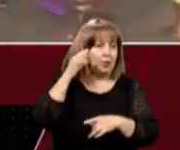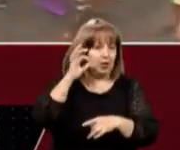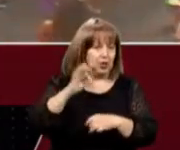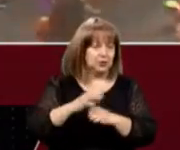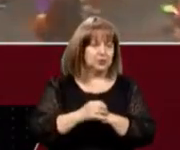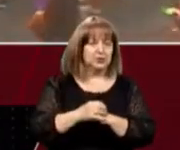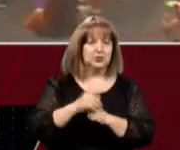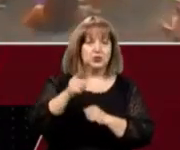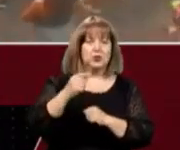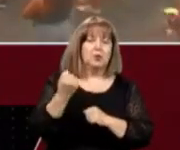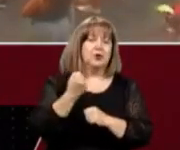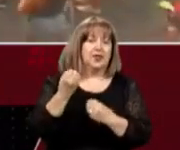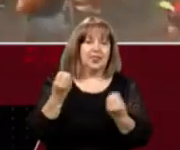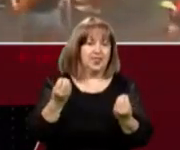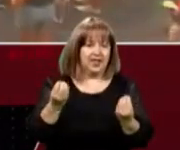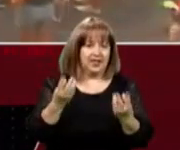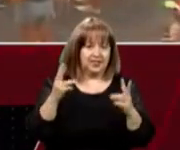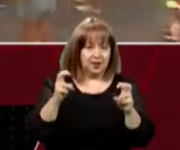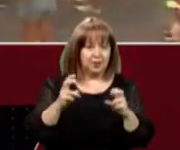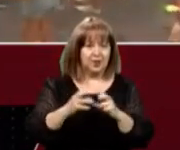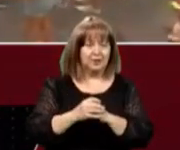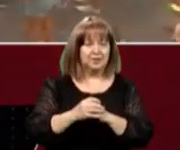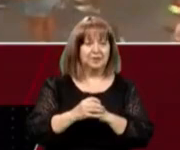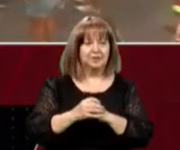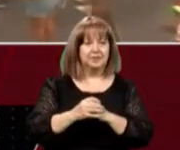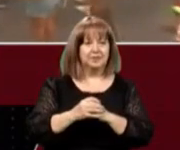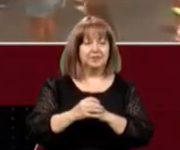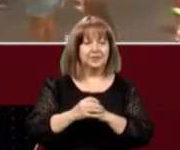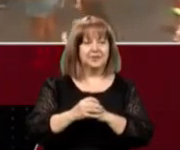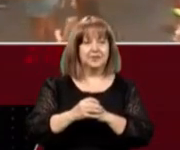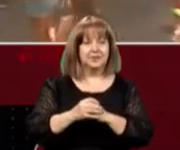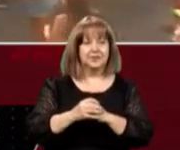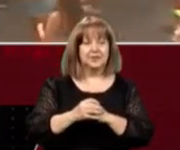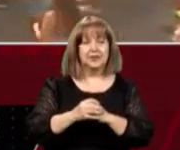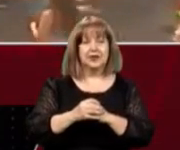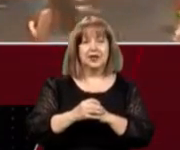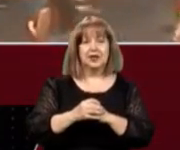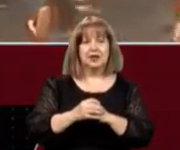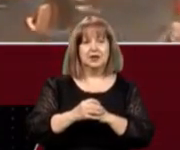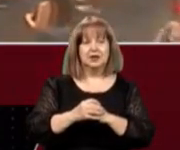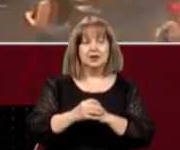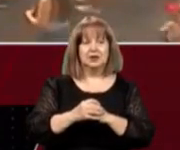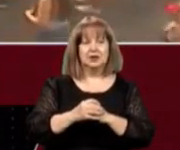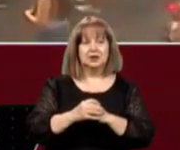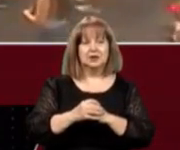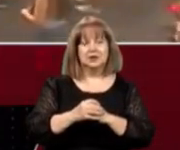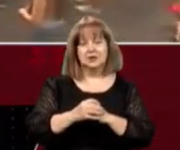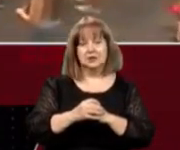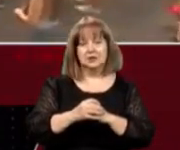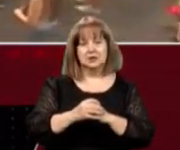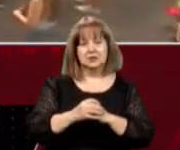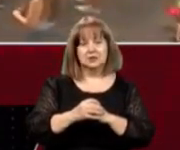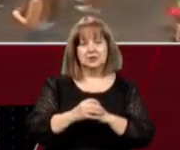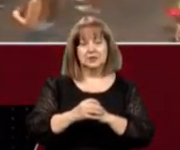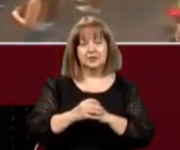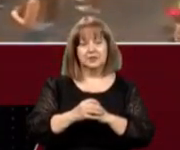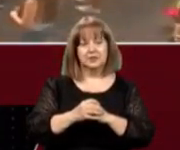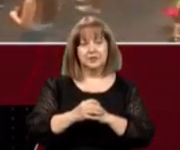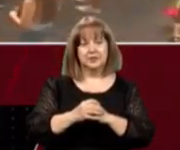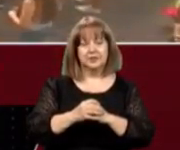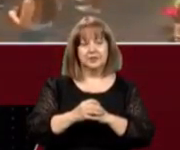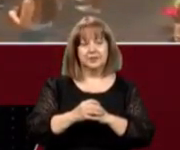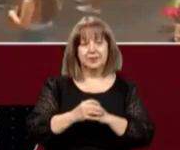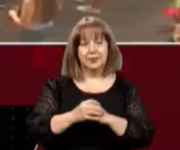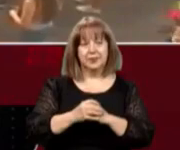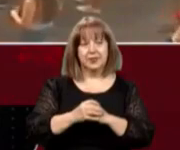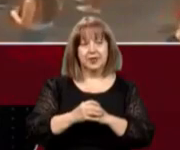lo más importante de hoy es cómo se llama, está bueno de cómo se llama, de que la marcha sea como tiene que